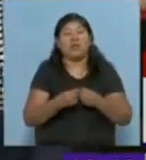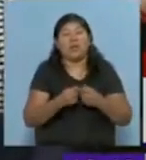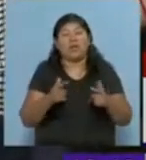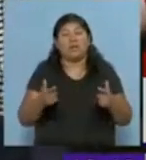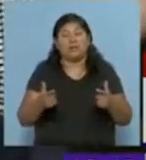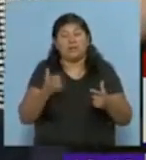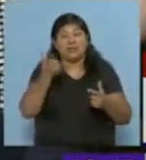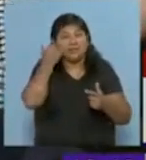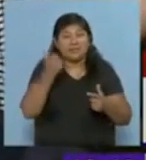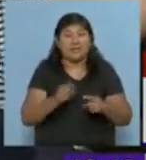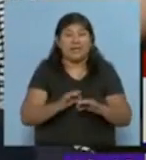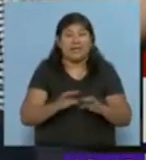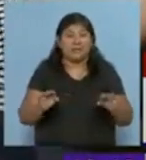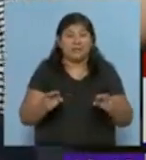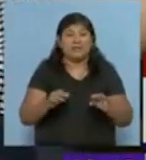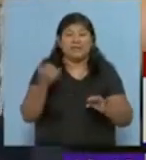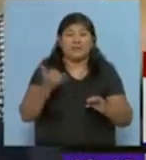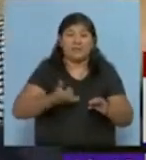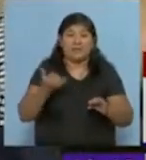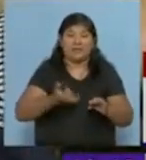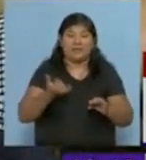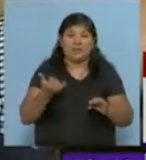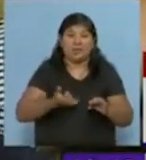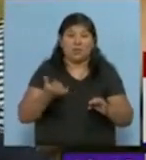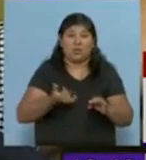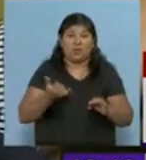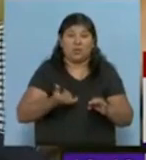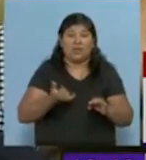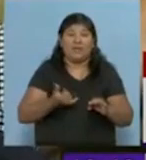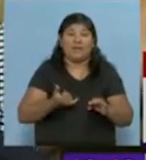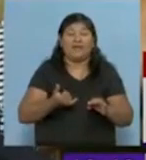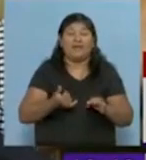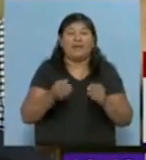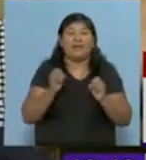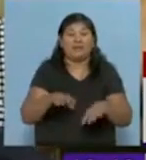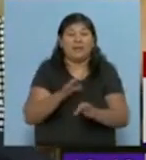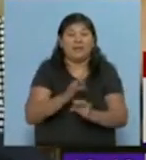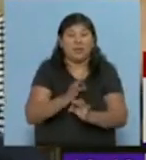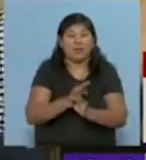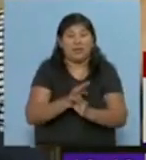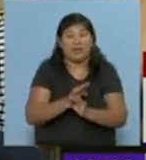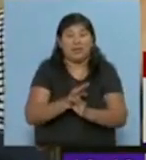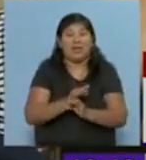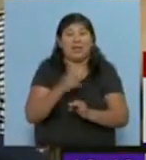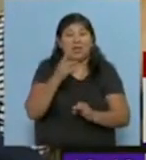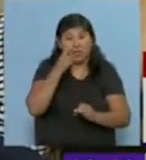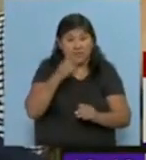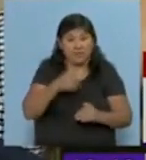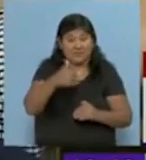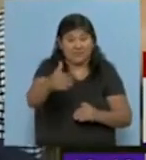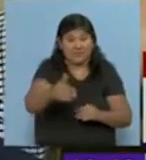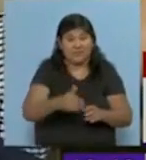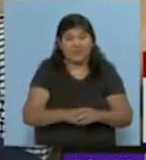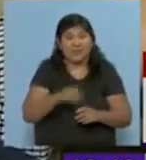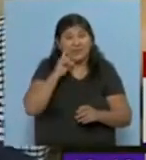ya próximamente tenemos el inicio de clases porque hay 2 días de carnaval. Ya